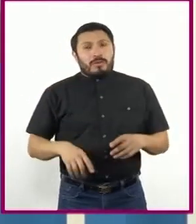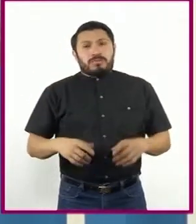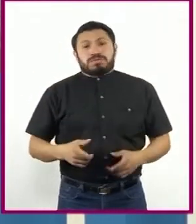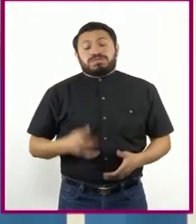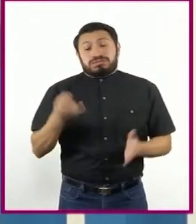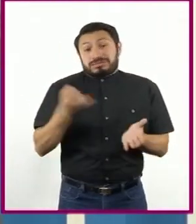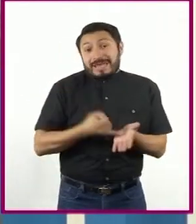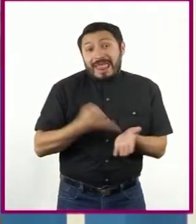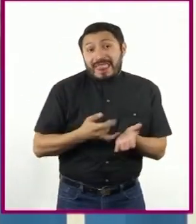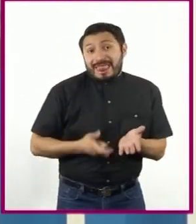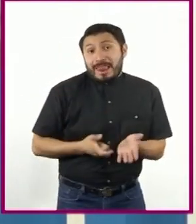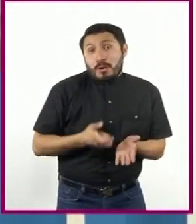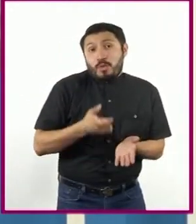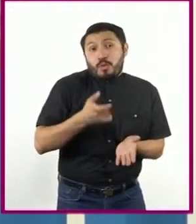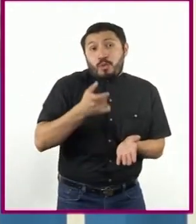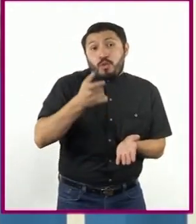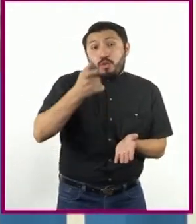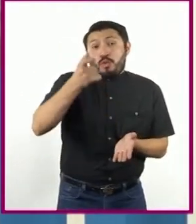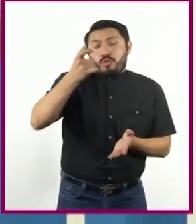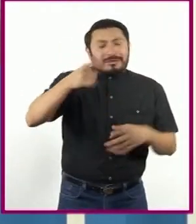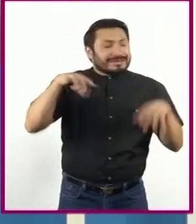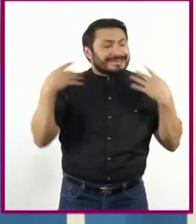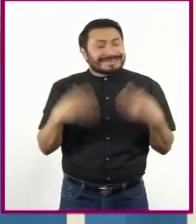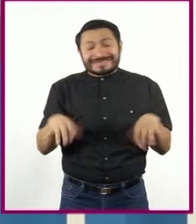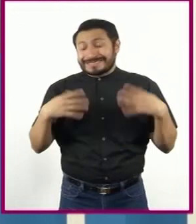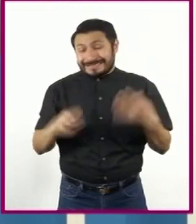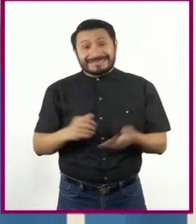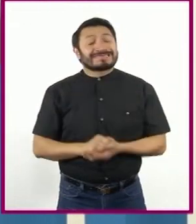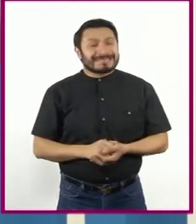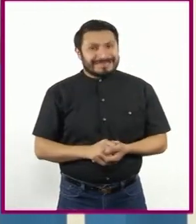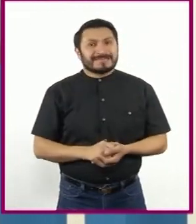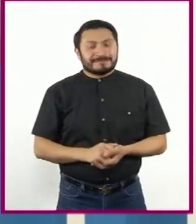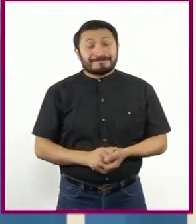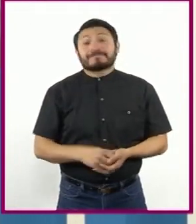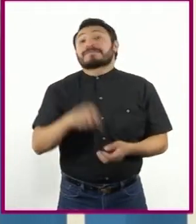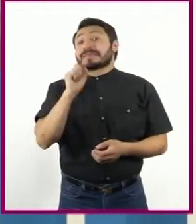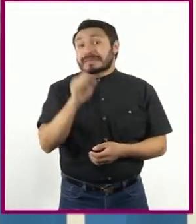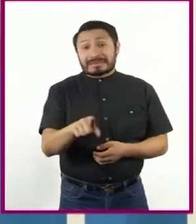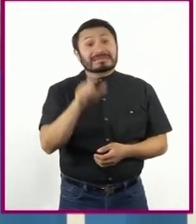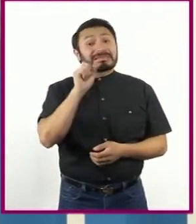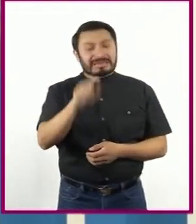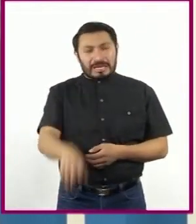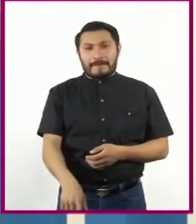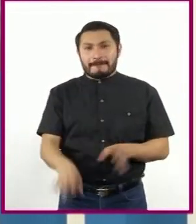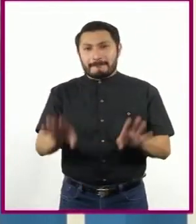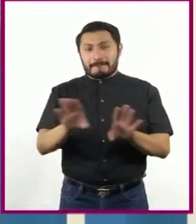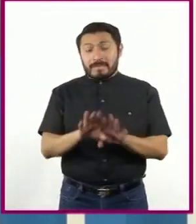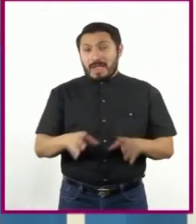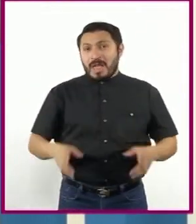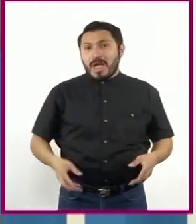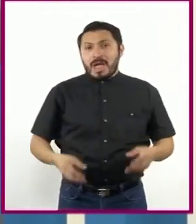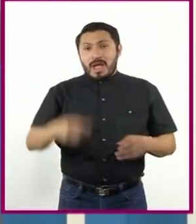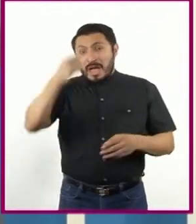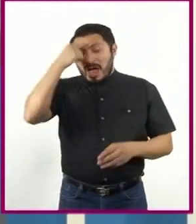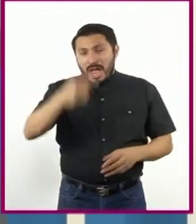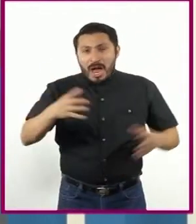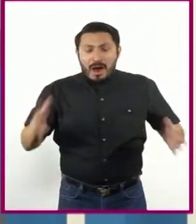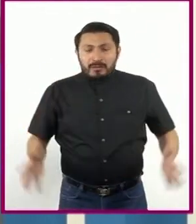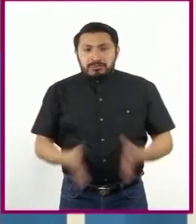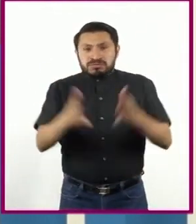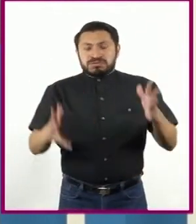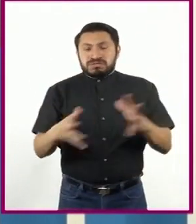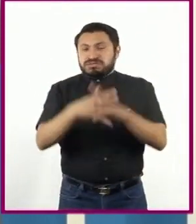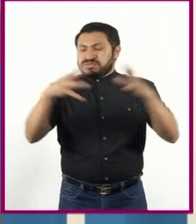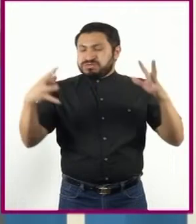inflación, es decir, el aumento sostenido de los precios, además del incremento de los impuestos para sostener las